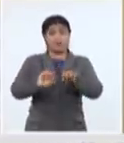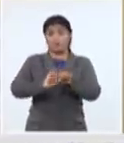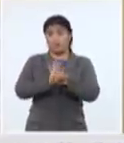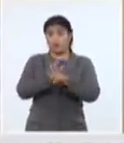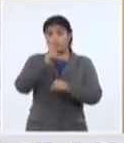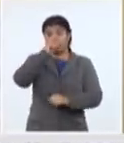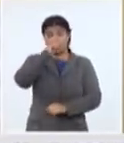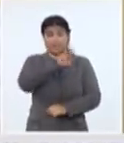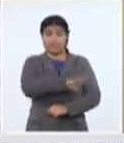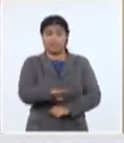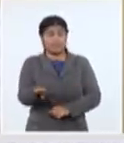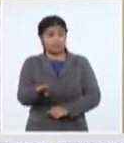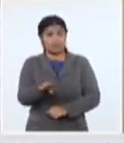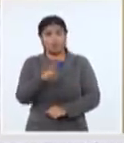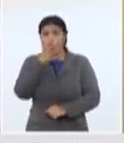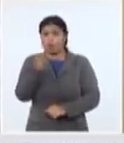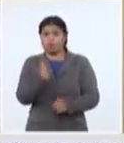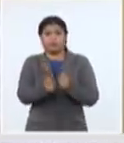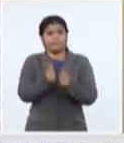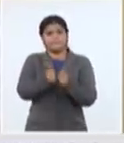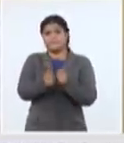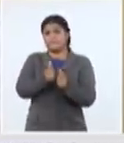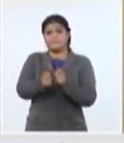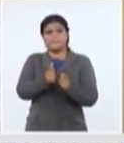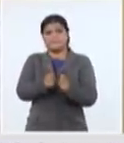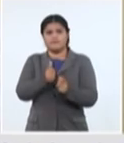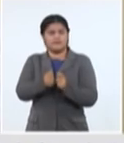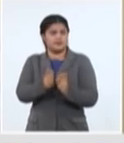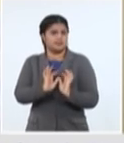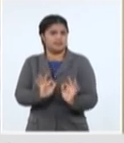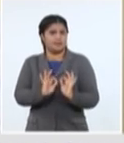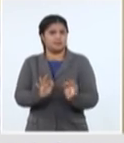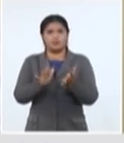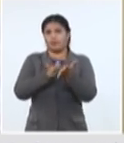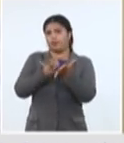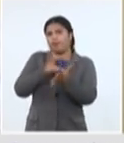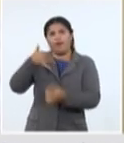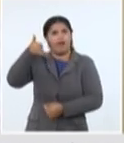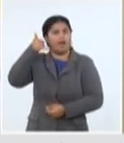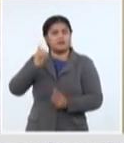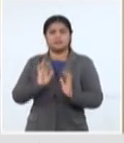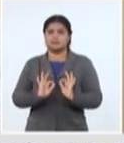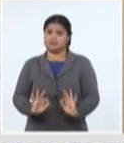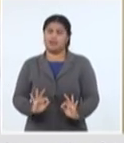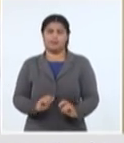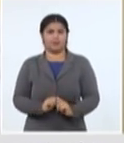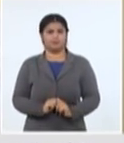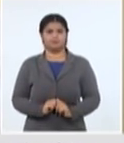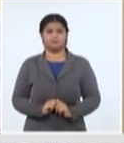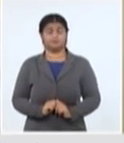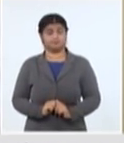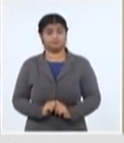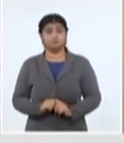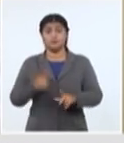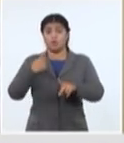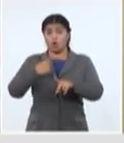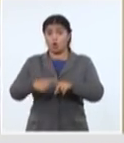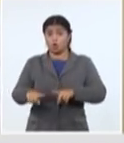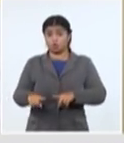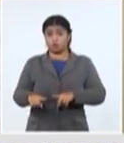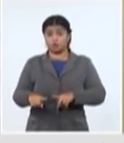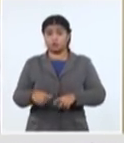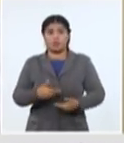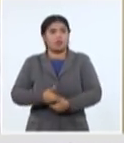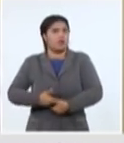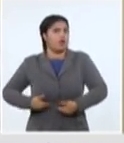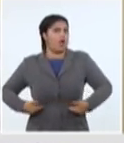cosas fundamentales. Ha habido en algunos, en la gran mayoría, aumento del apetito, porque ese mismo